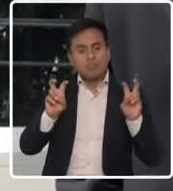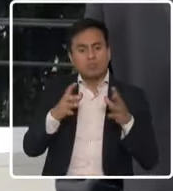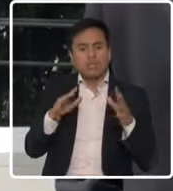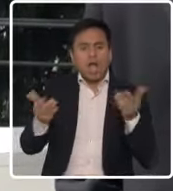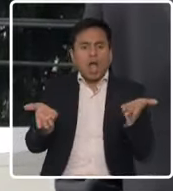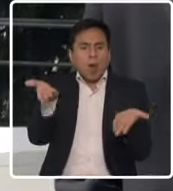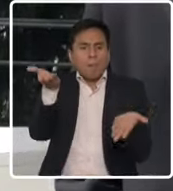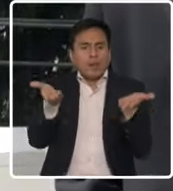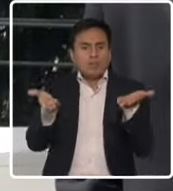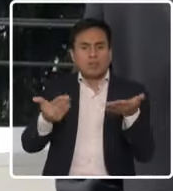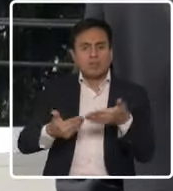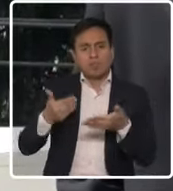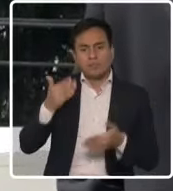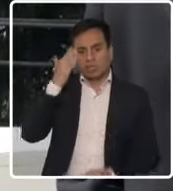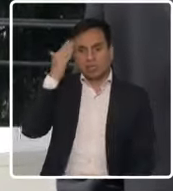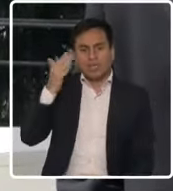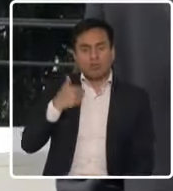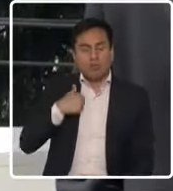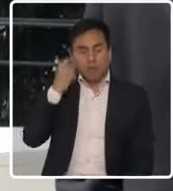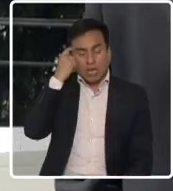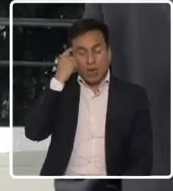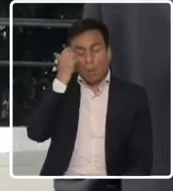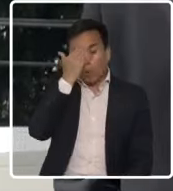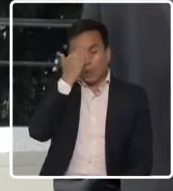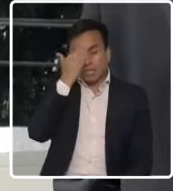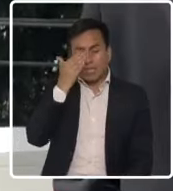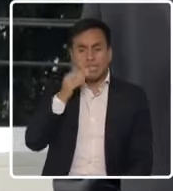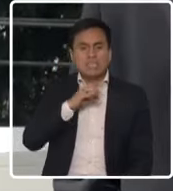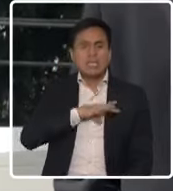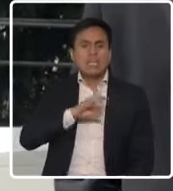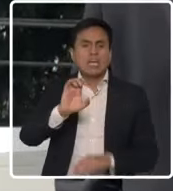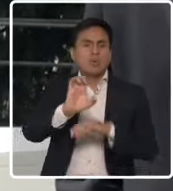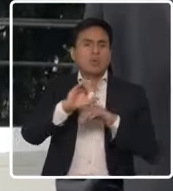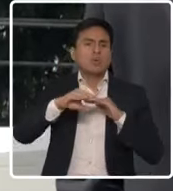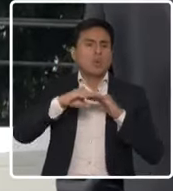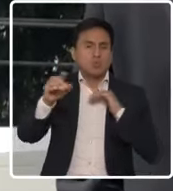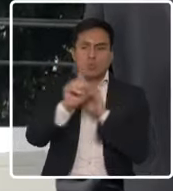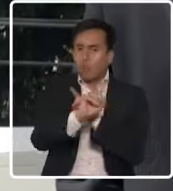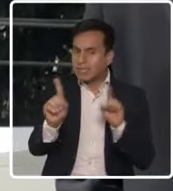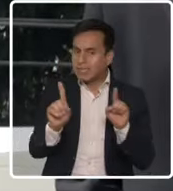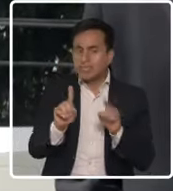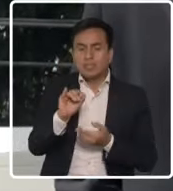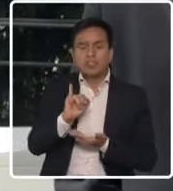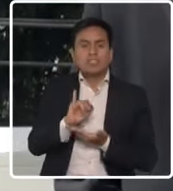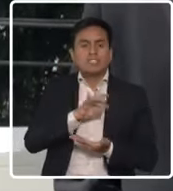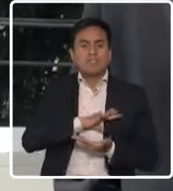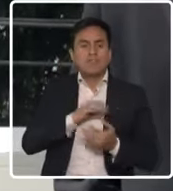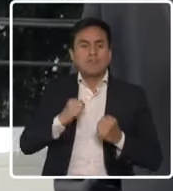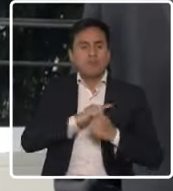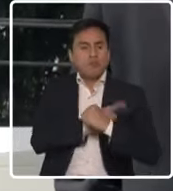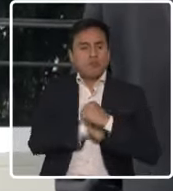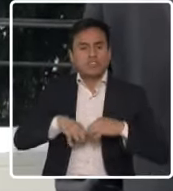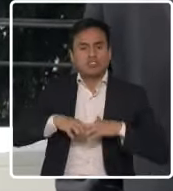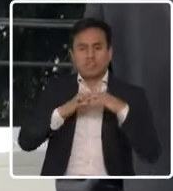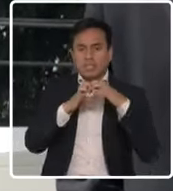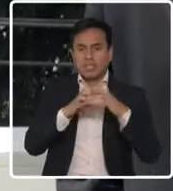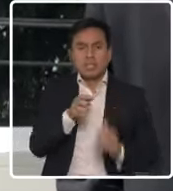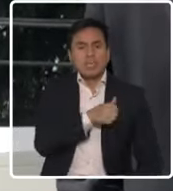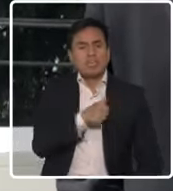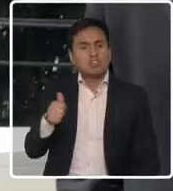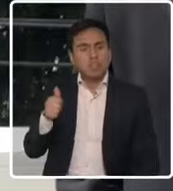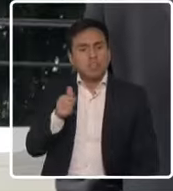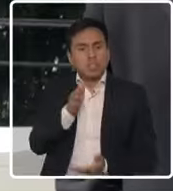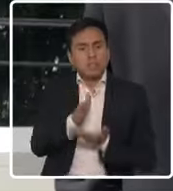varias comparaciones en los últimos días que me parecen preocupantes. Chile no es Ecuador. Chile tiene instituciones fuertes y sólidas que tenemos que, entre